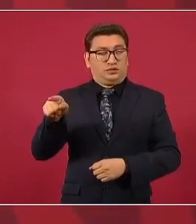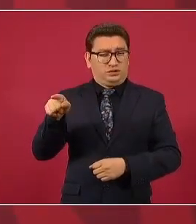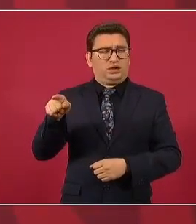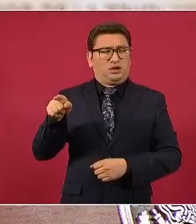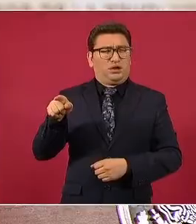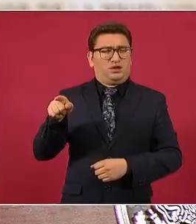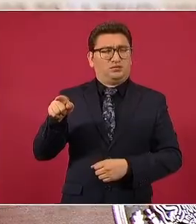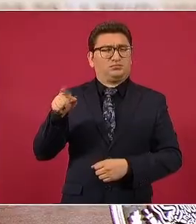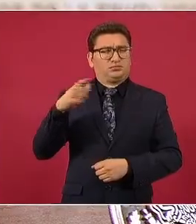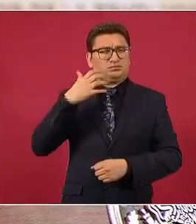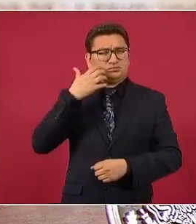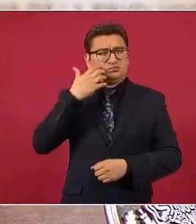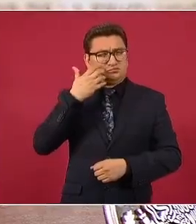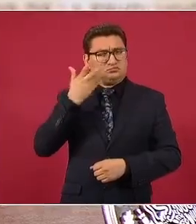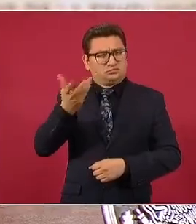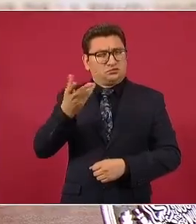quiere